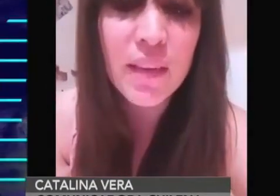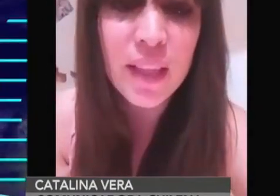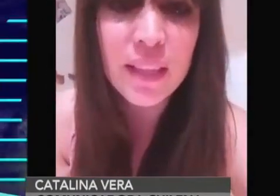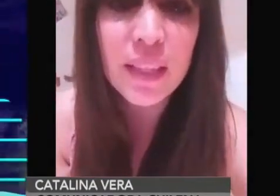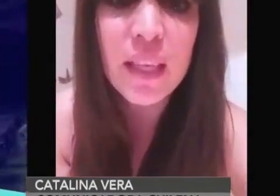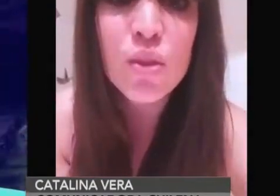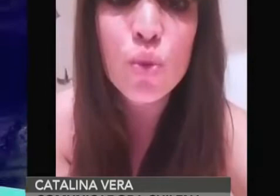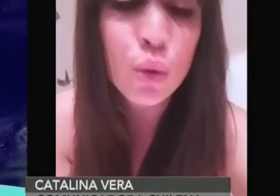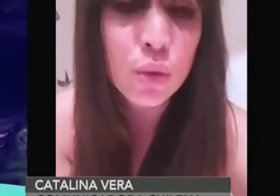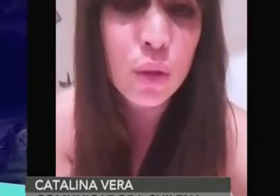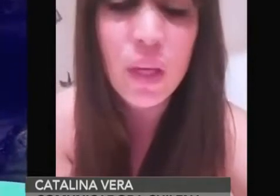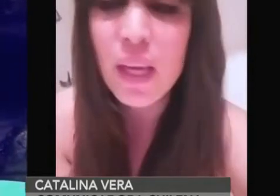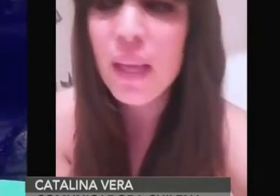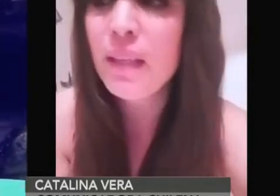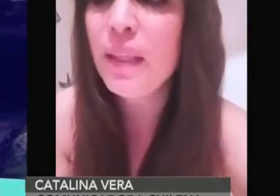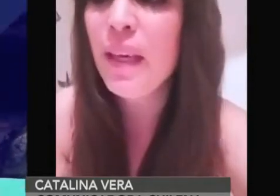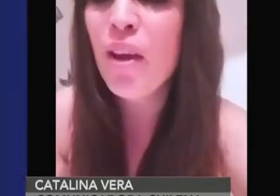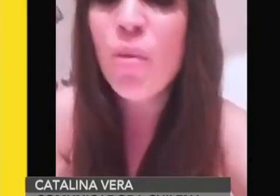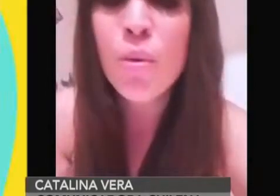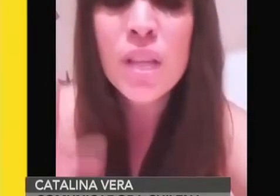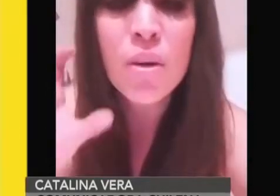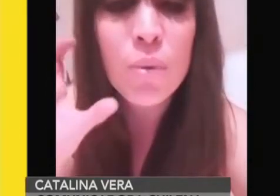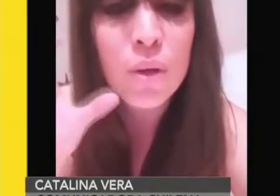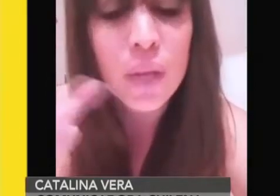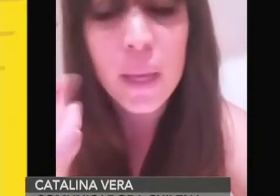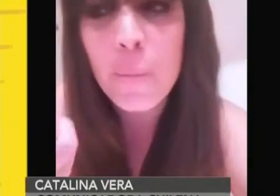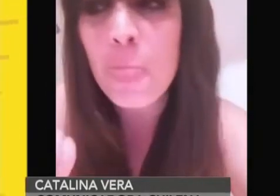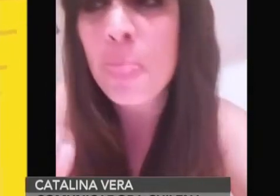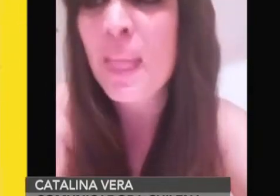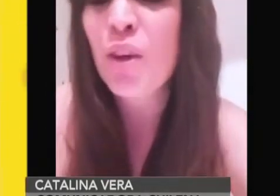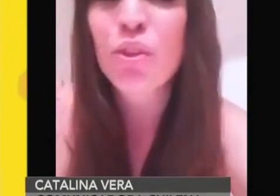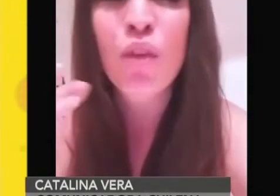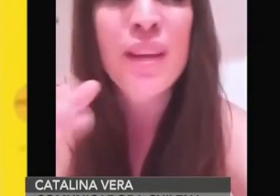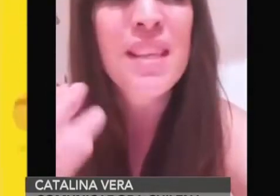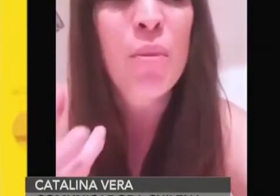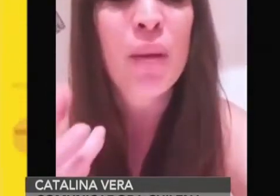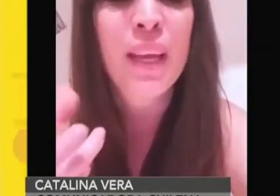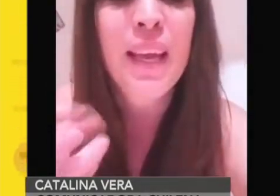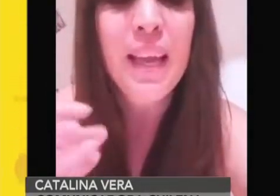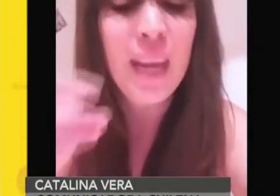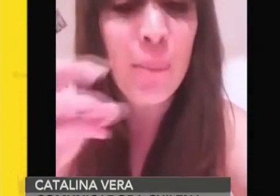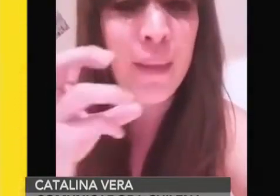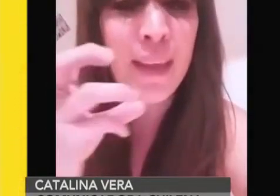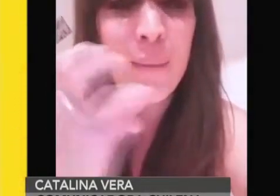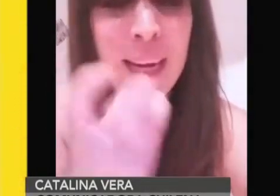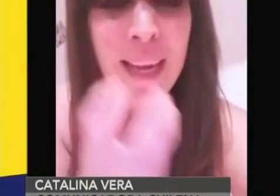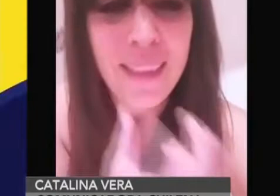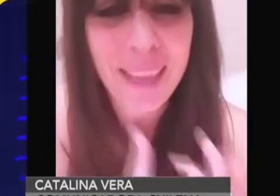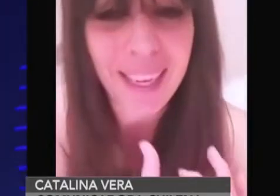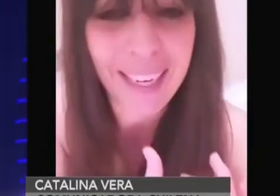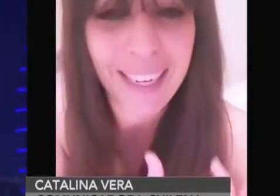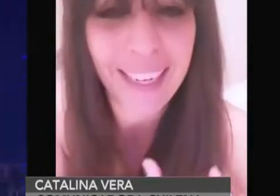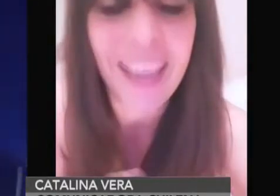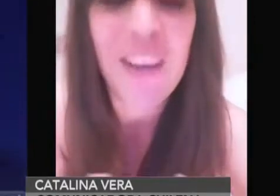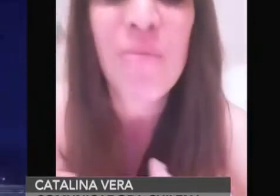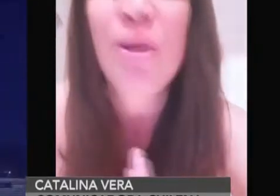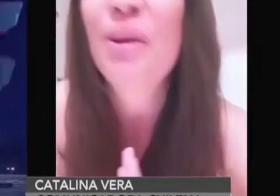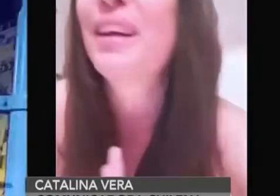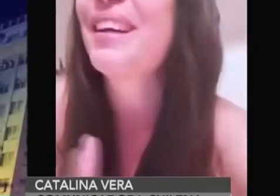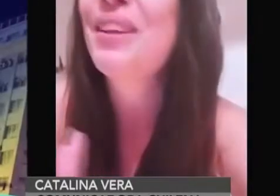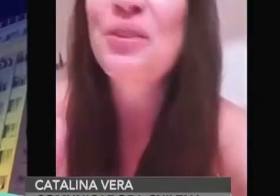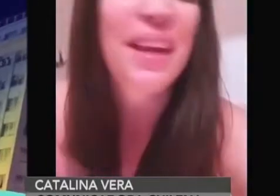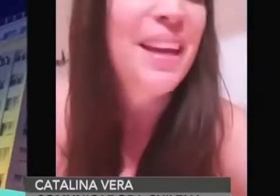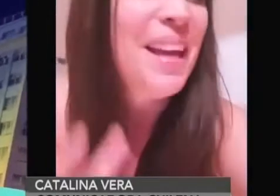gente que de verdad tiene susto y hay como mucha como controversia, como que les puede cambiar el ADN, hay